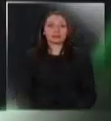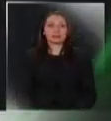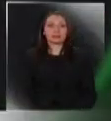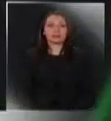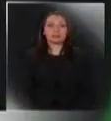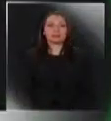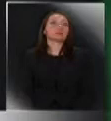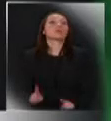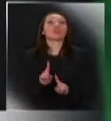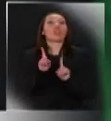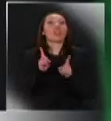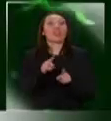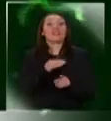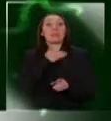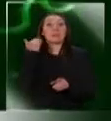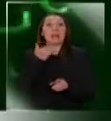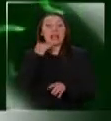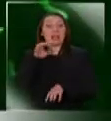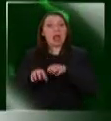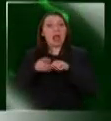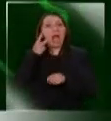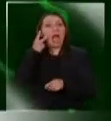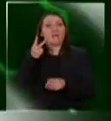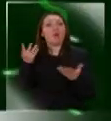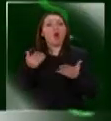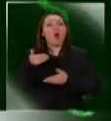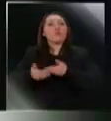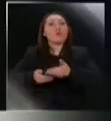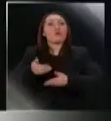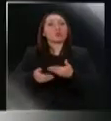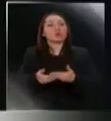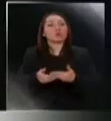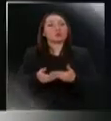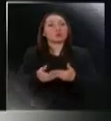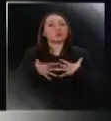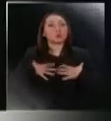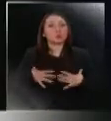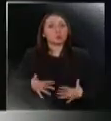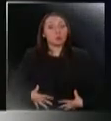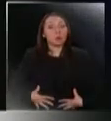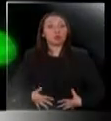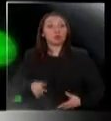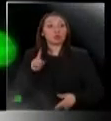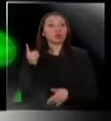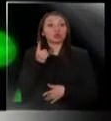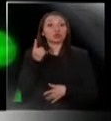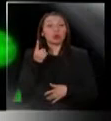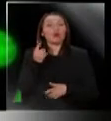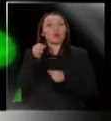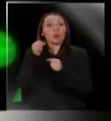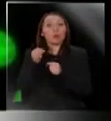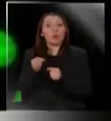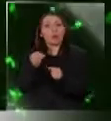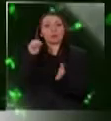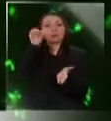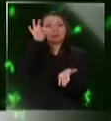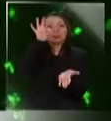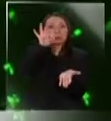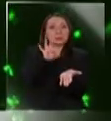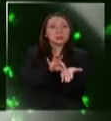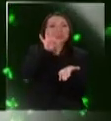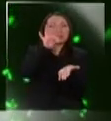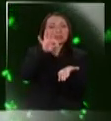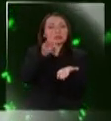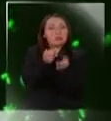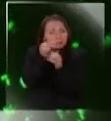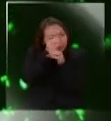Ya no habría que matar a los animales para ver cómo funcionaba su biología. Ahora simplemente se podían marcar las células que